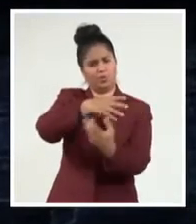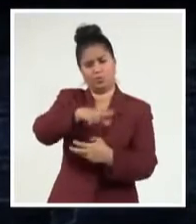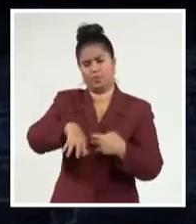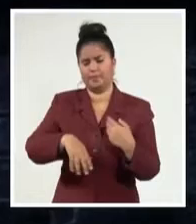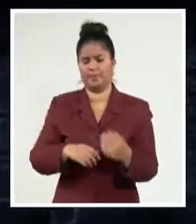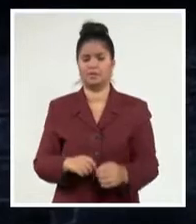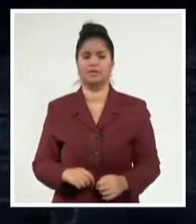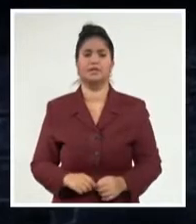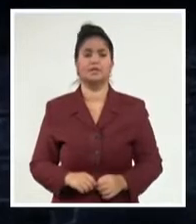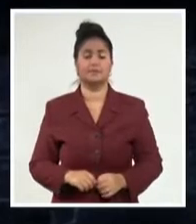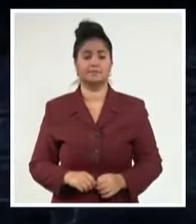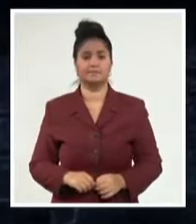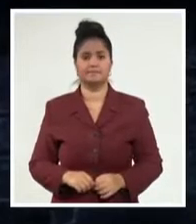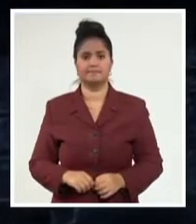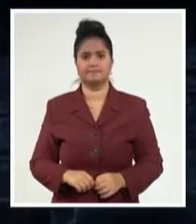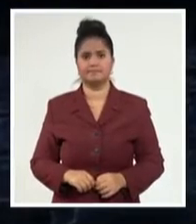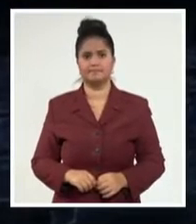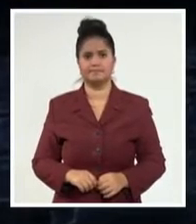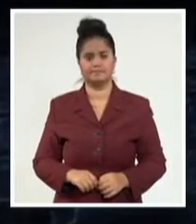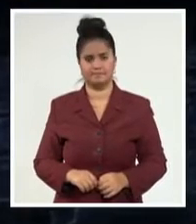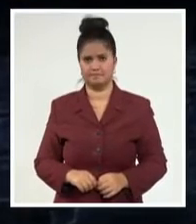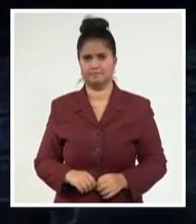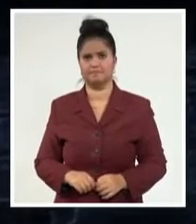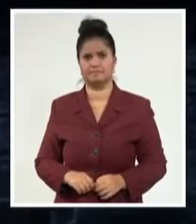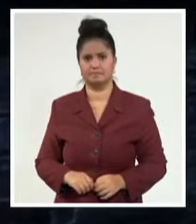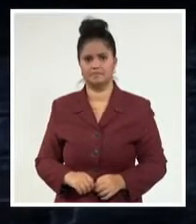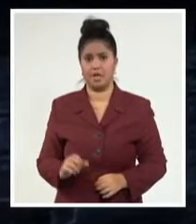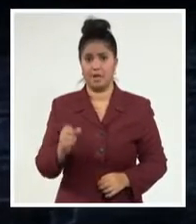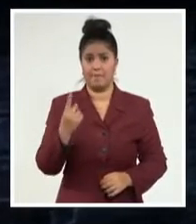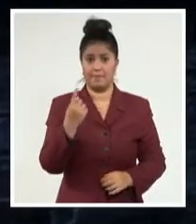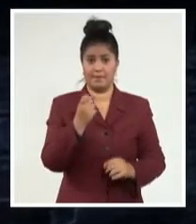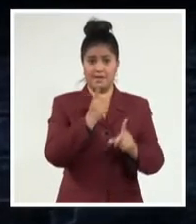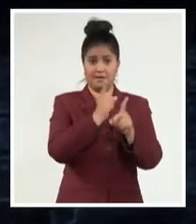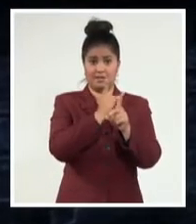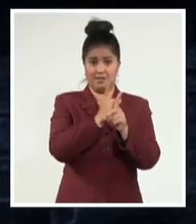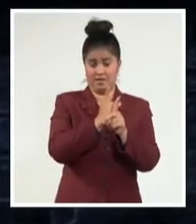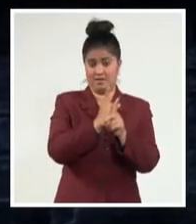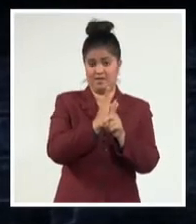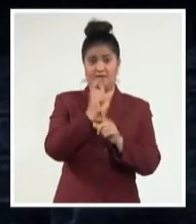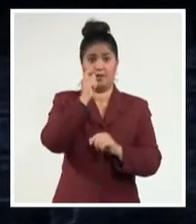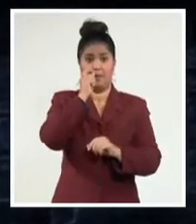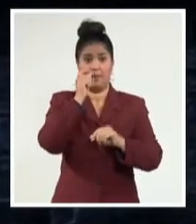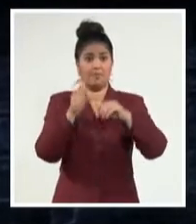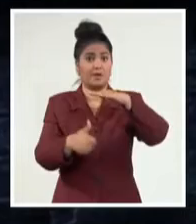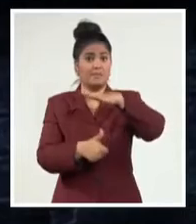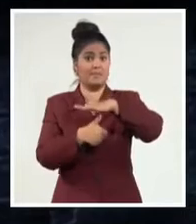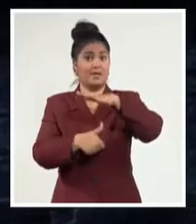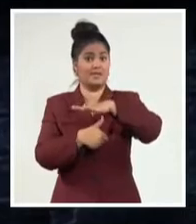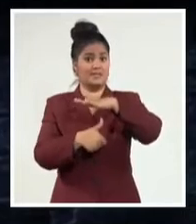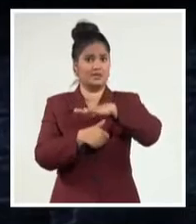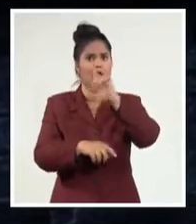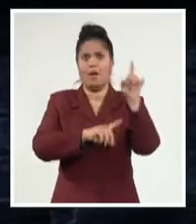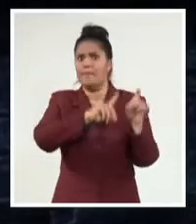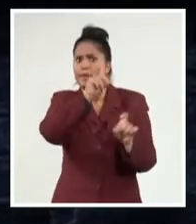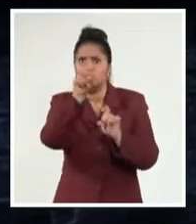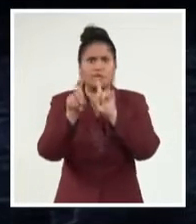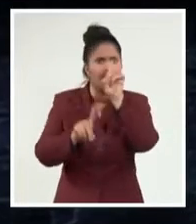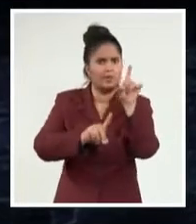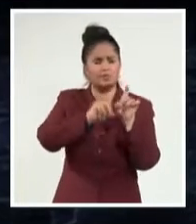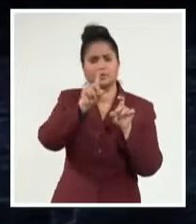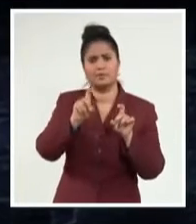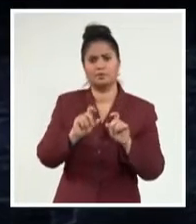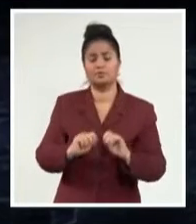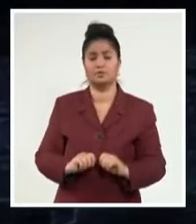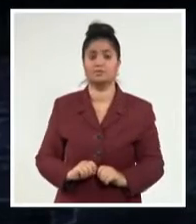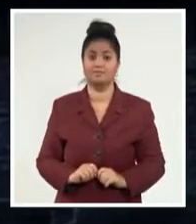reconocido. Aprendizaje le ha llamado en su primera entrevista a un medio internacional que lo puso contra las cuerdas por, dice,